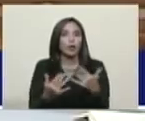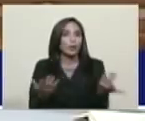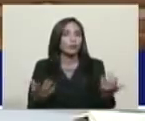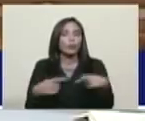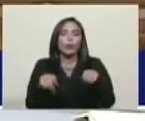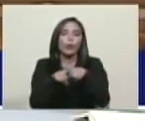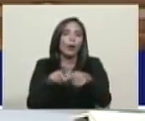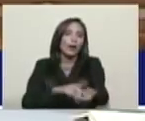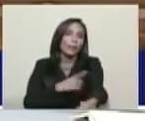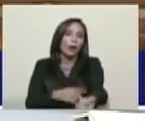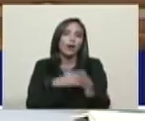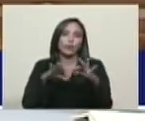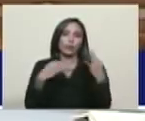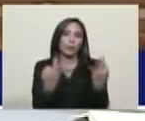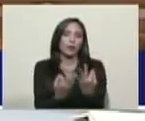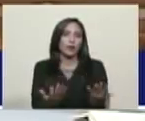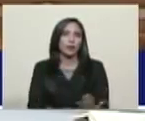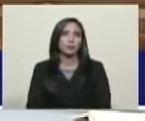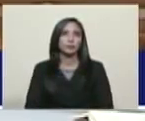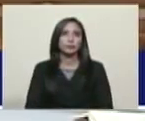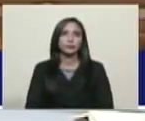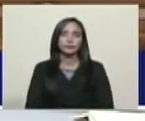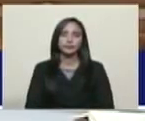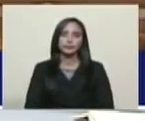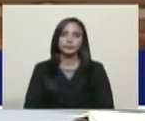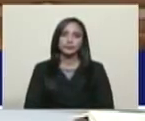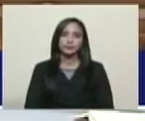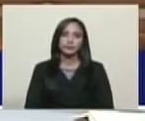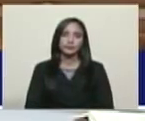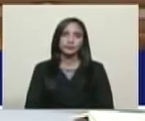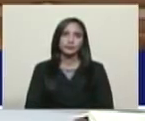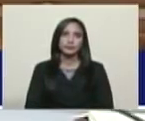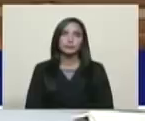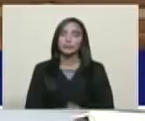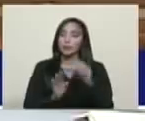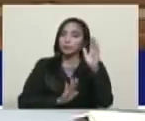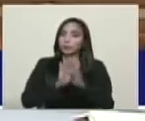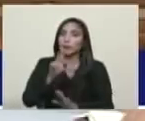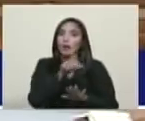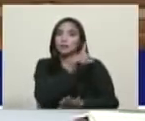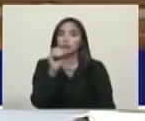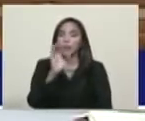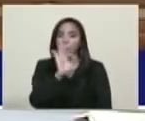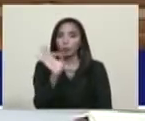Yelitze. Vamos a hablar como hermanos. Tiene que superar el 100%. Monagas,